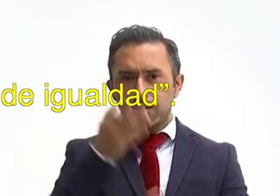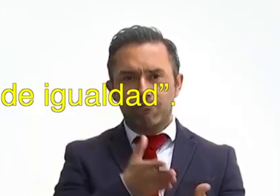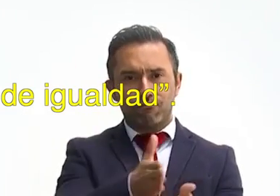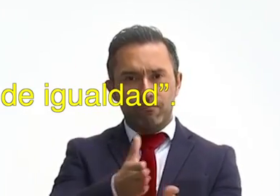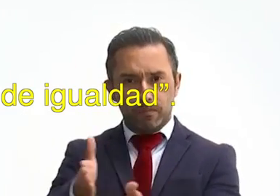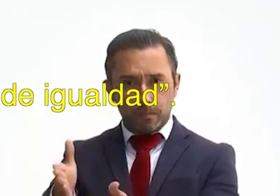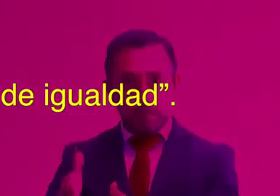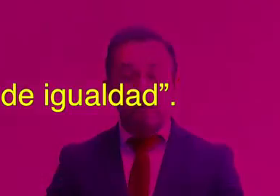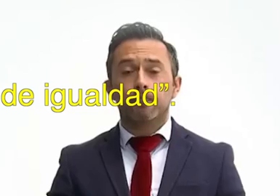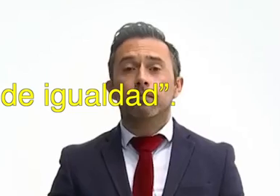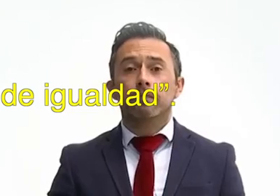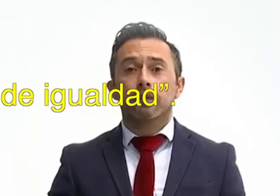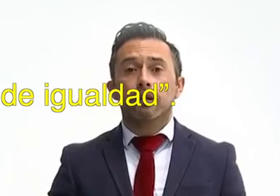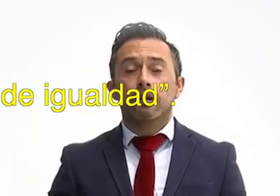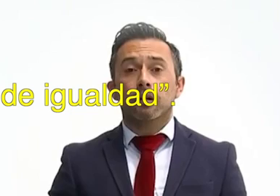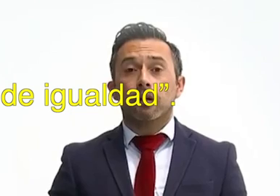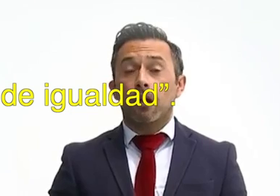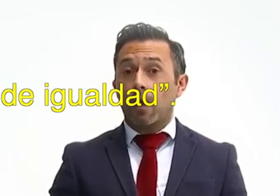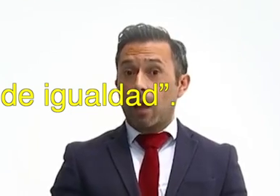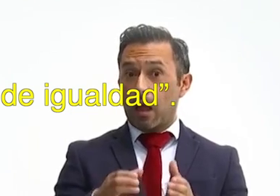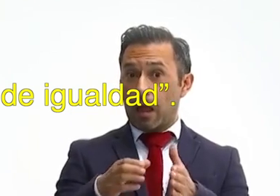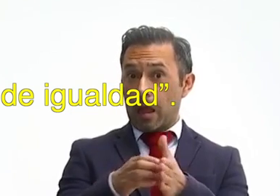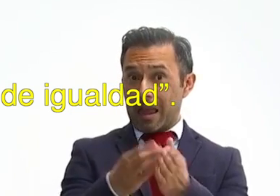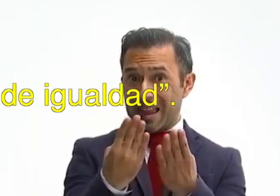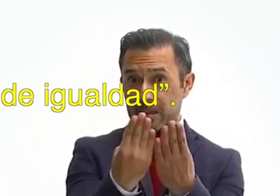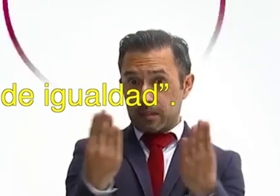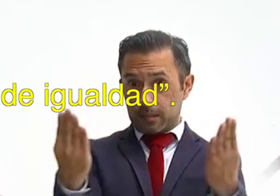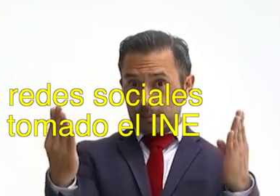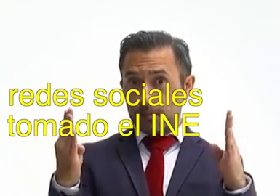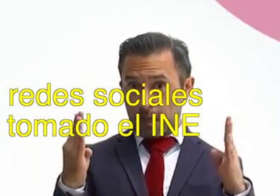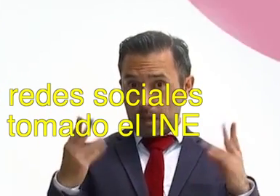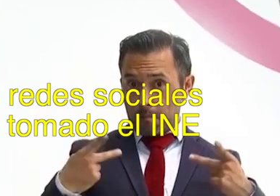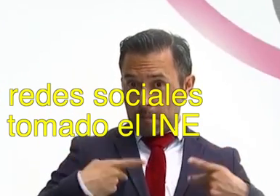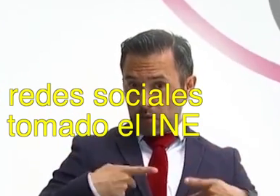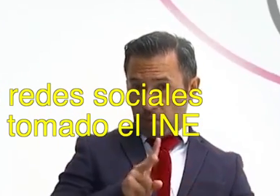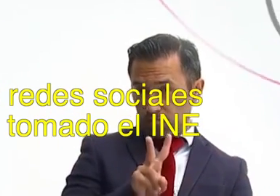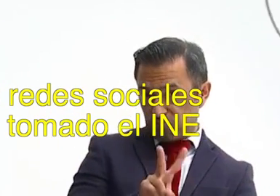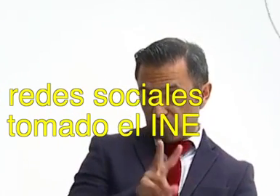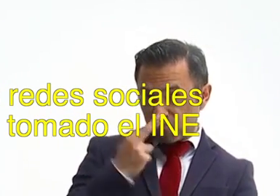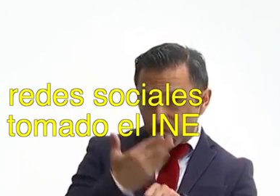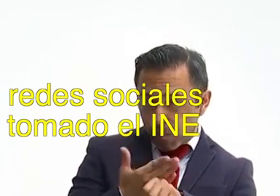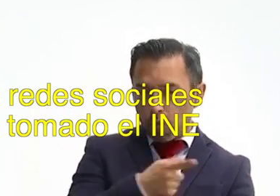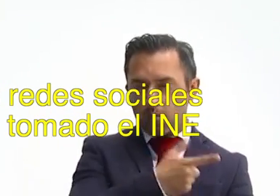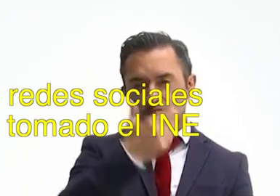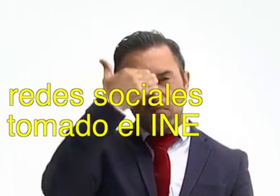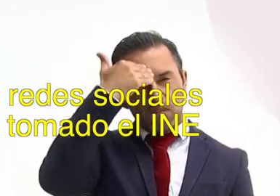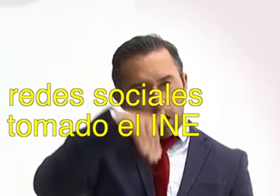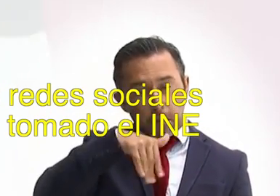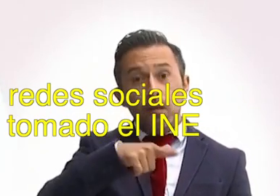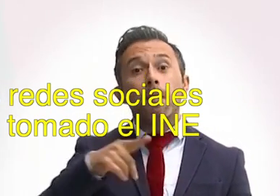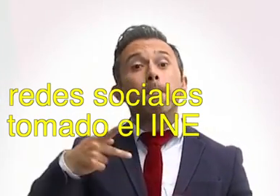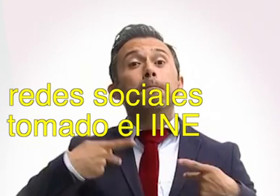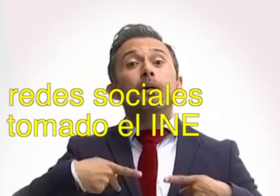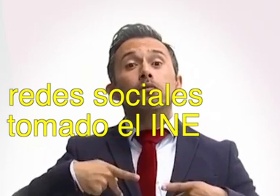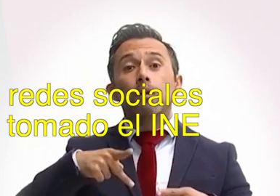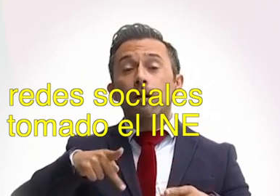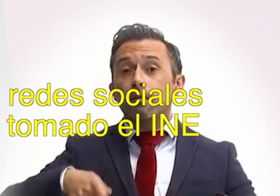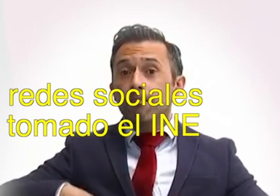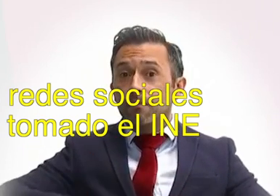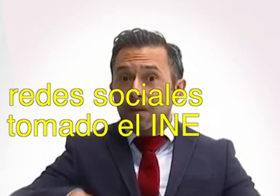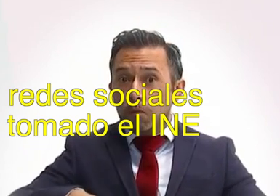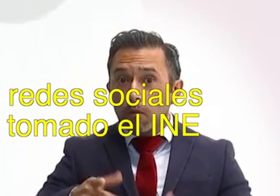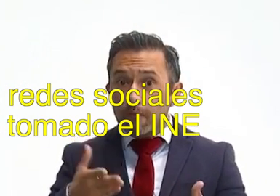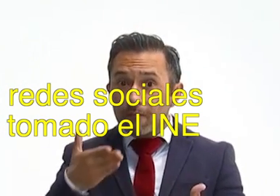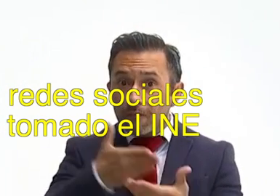puedan participar en condiciones de igualdad dichos spots se difundirán a través de las redes sociales y buscan